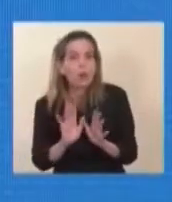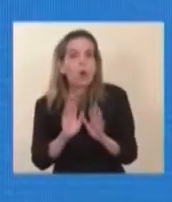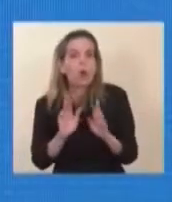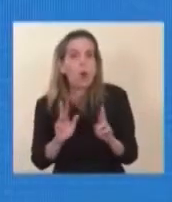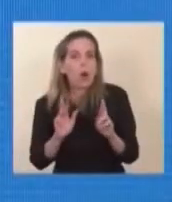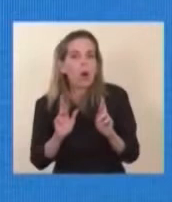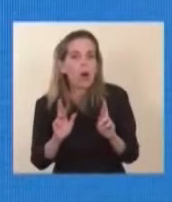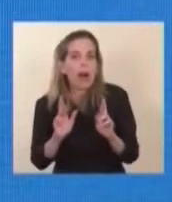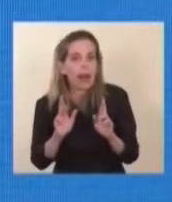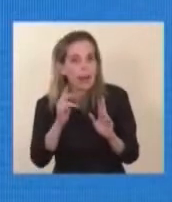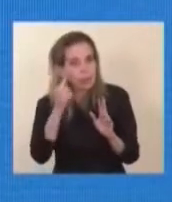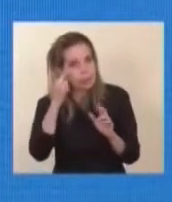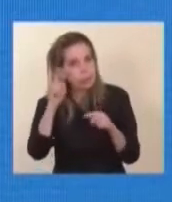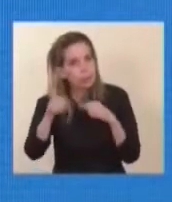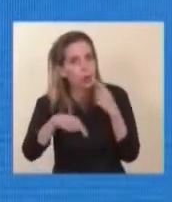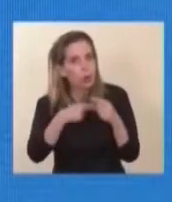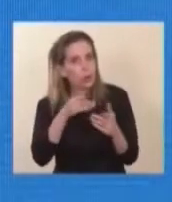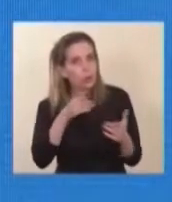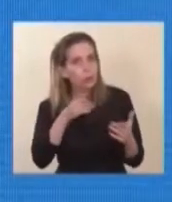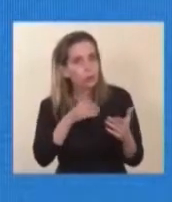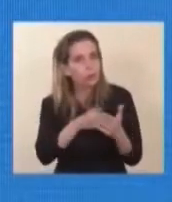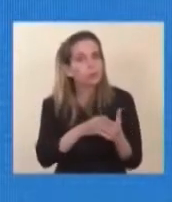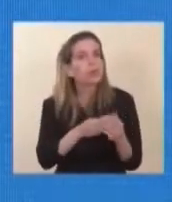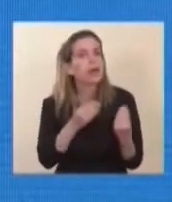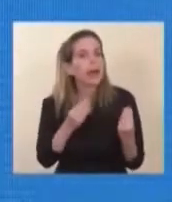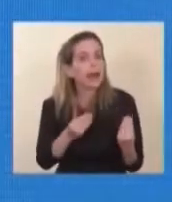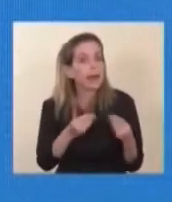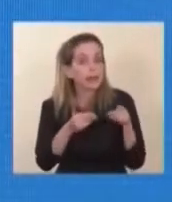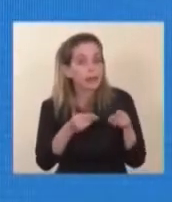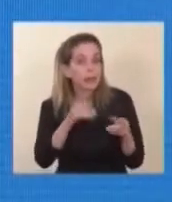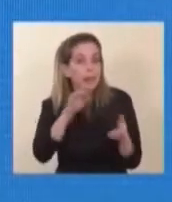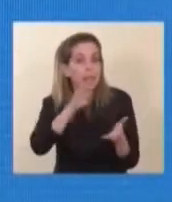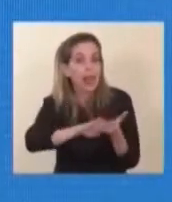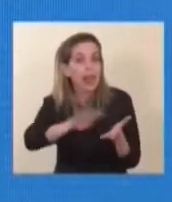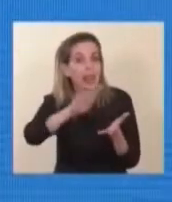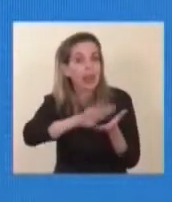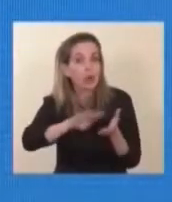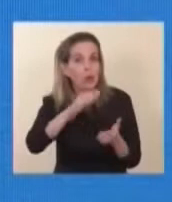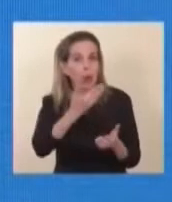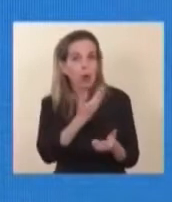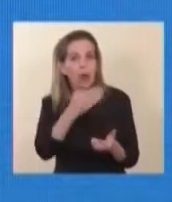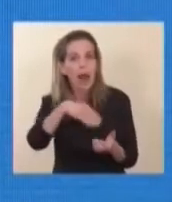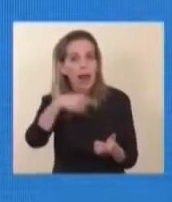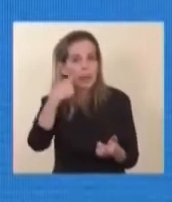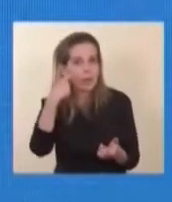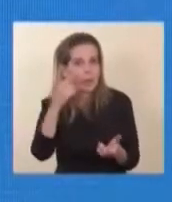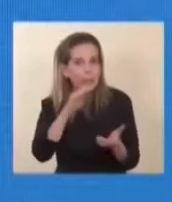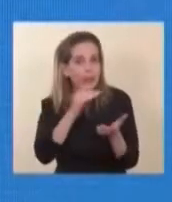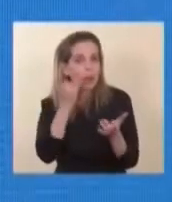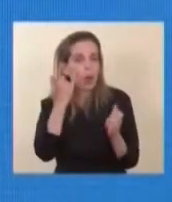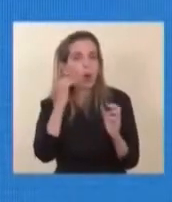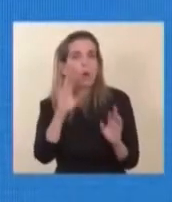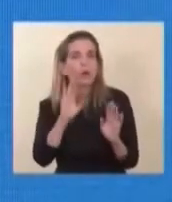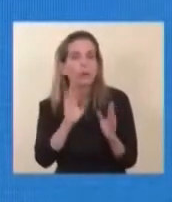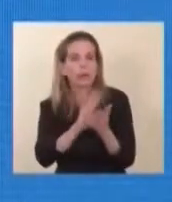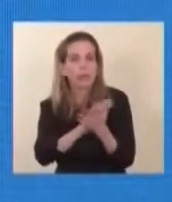que es el que uniendo Villa María con San Francisco, permite abastecer de agua desde la localidad más al norte, como es Morteros,